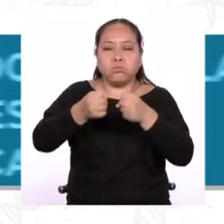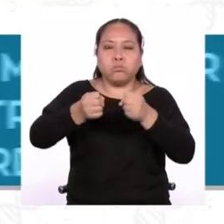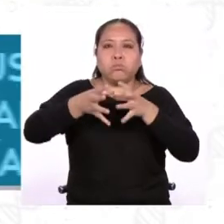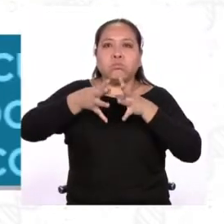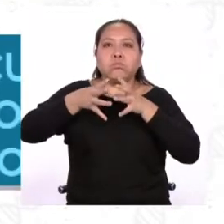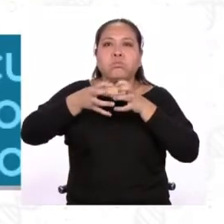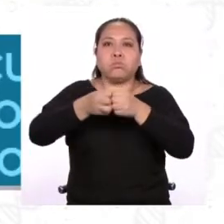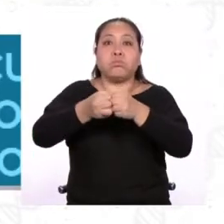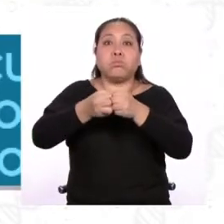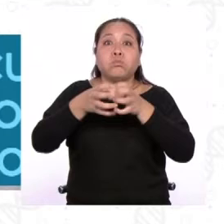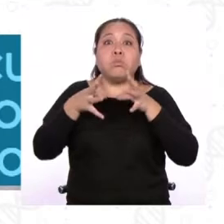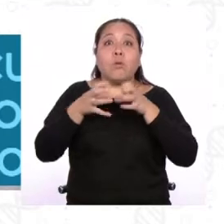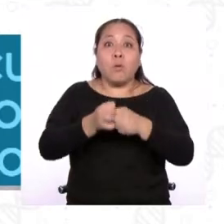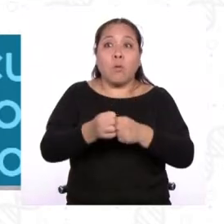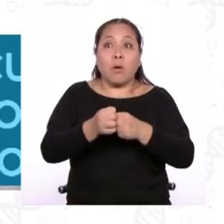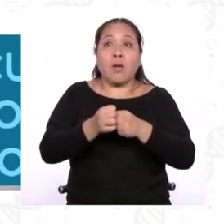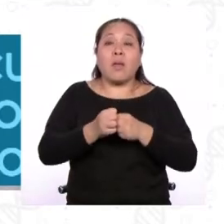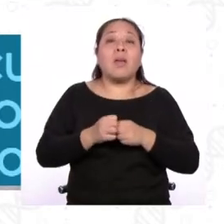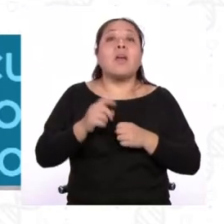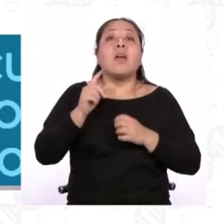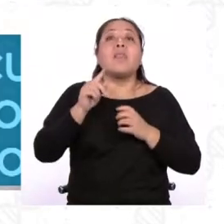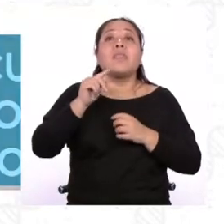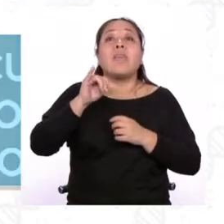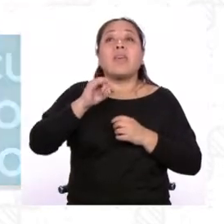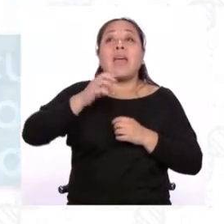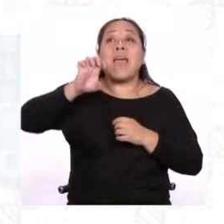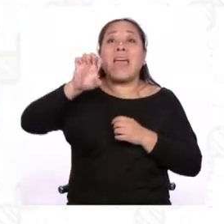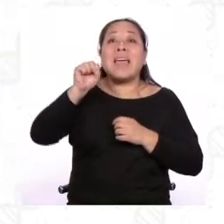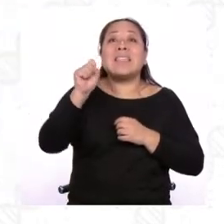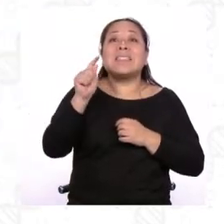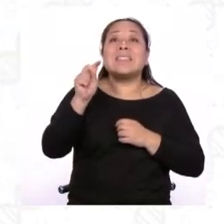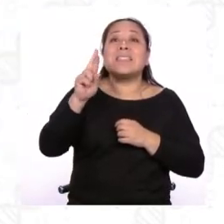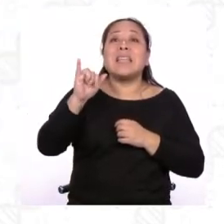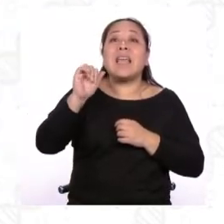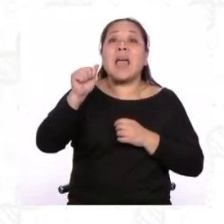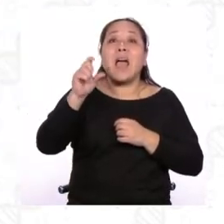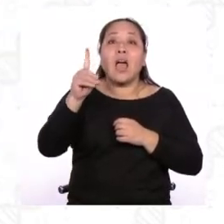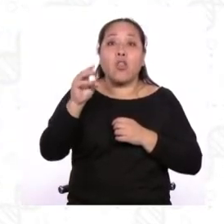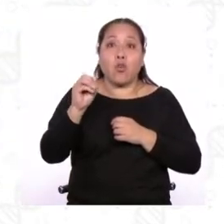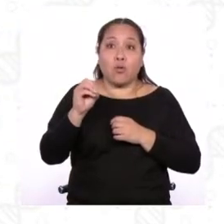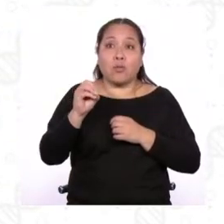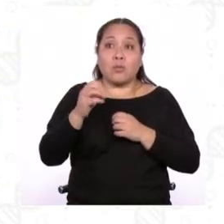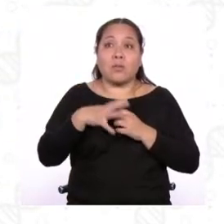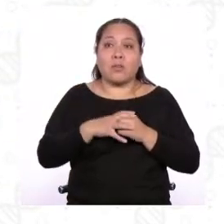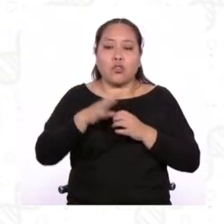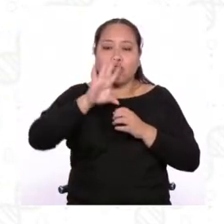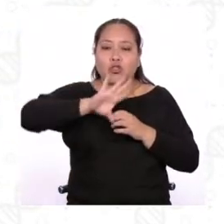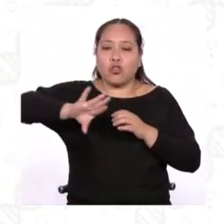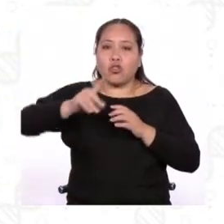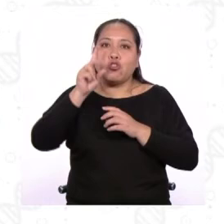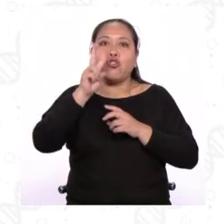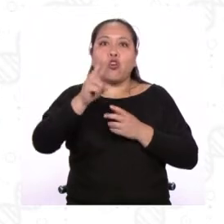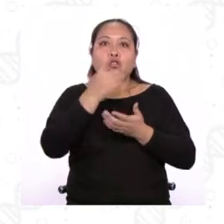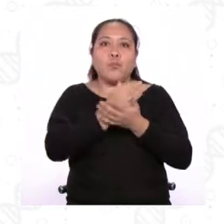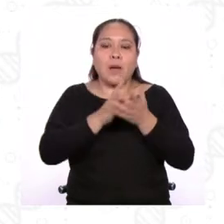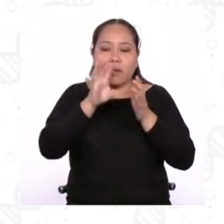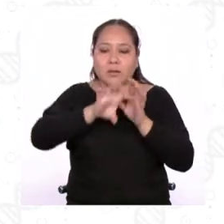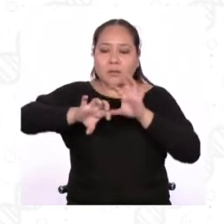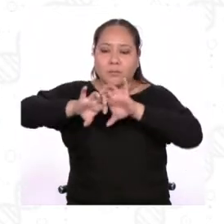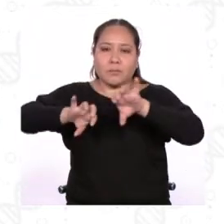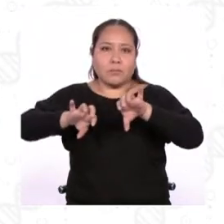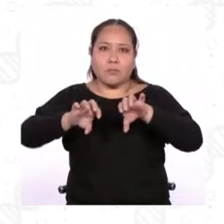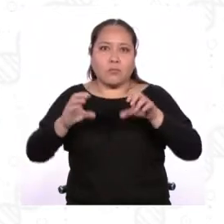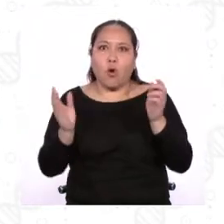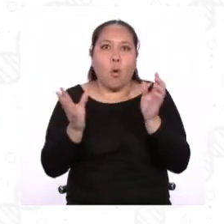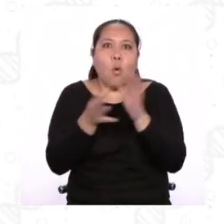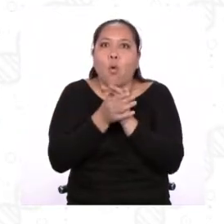el tejido muscular estriado cardíaco. El corazón está dividido en 2 mitades que no se comunican entre